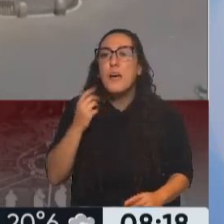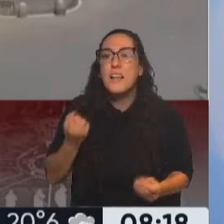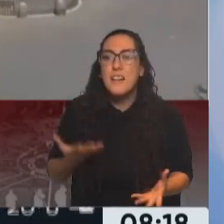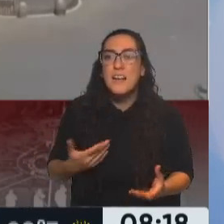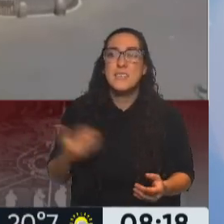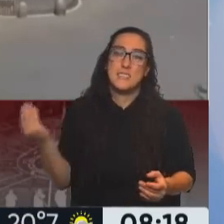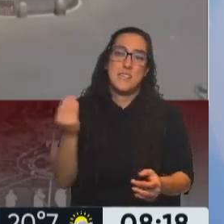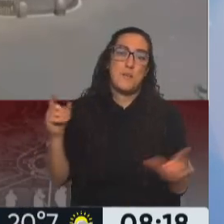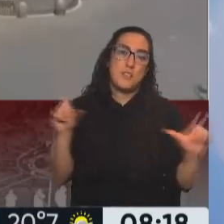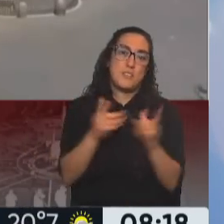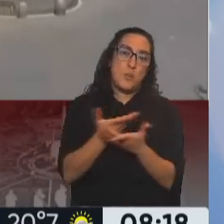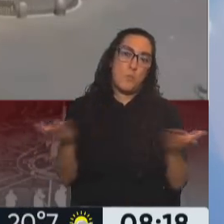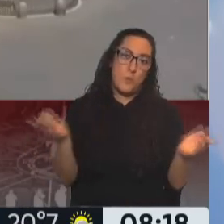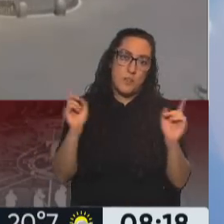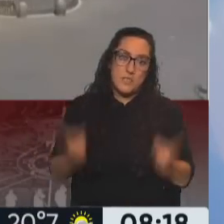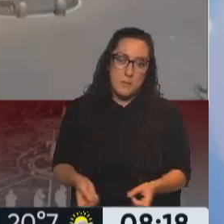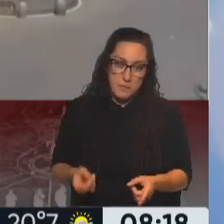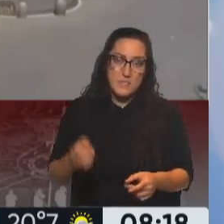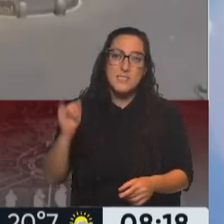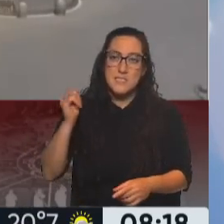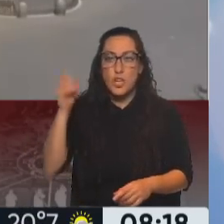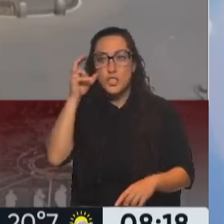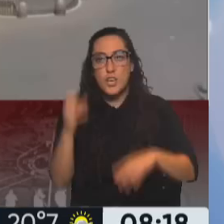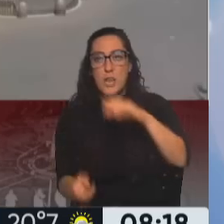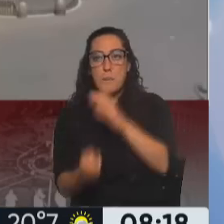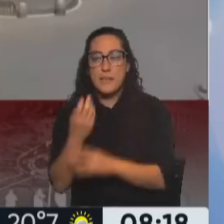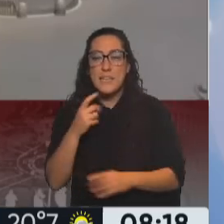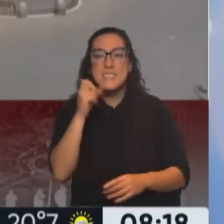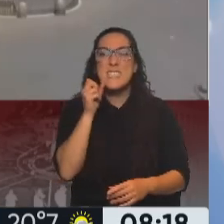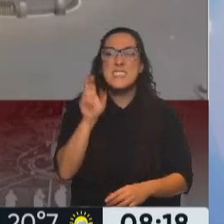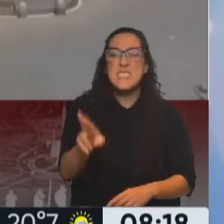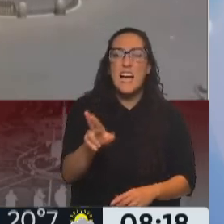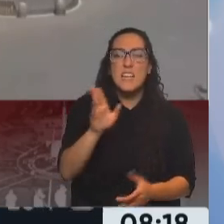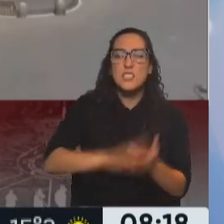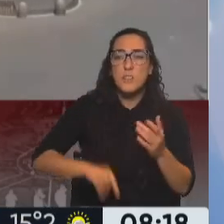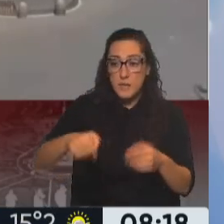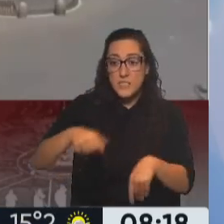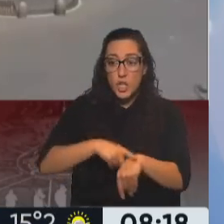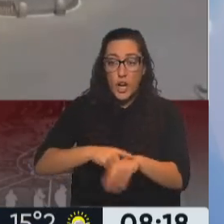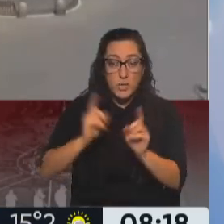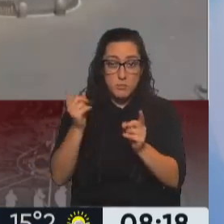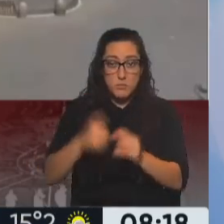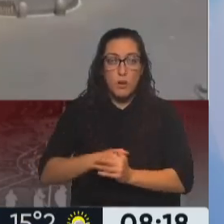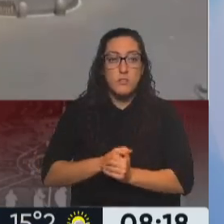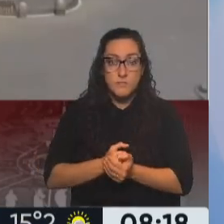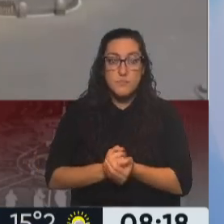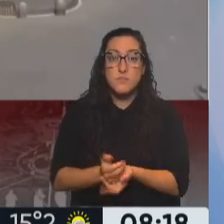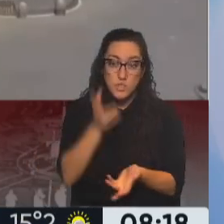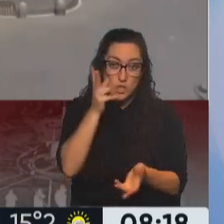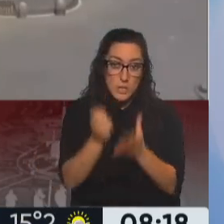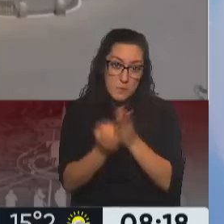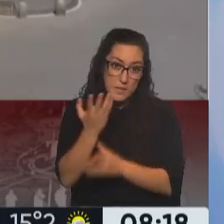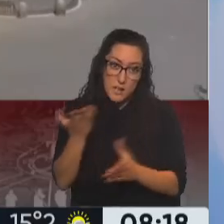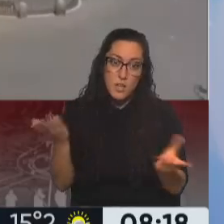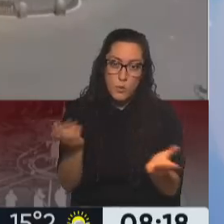la televisión pública. Ahora estamos los sábados a las 8 de la mañana, sí. César, pensá en alguna de las cartas que recibiste. A esta hora, a las 8. Pensá en